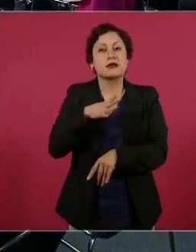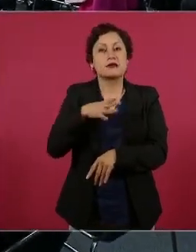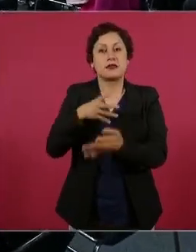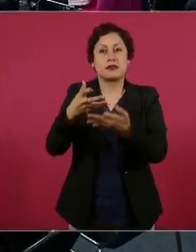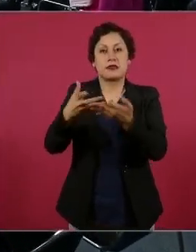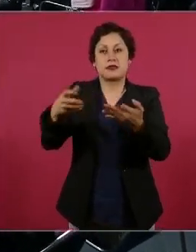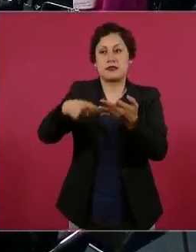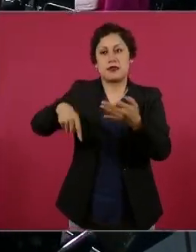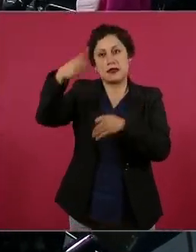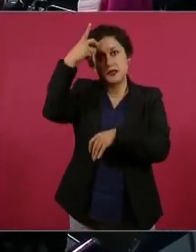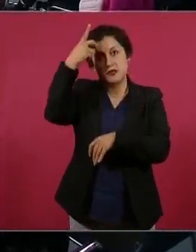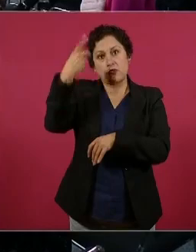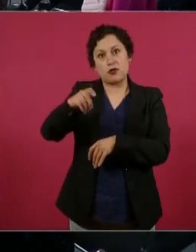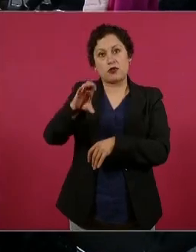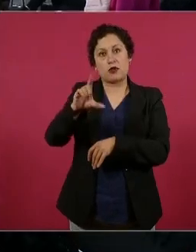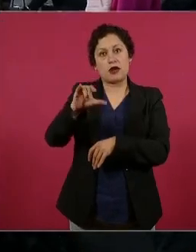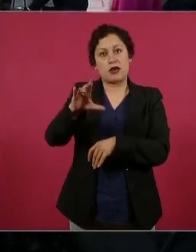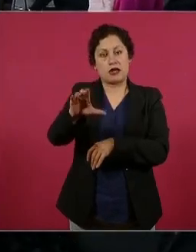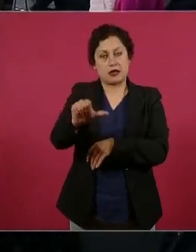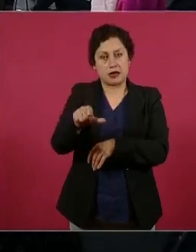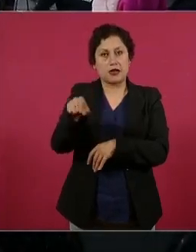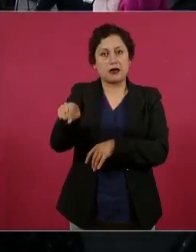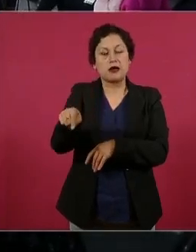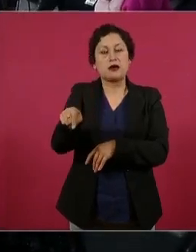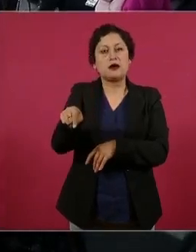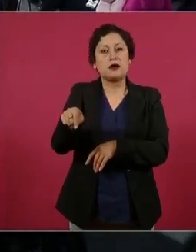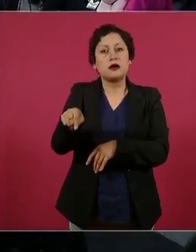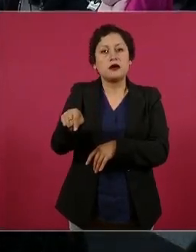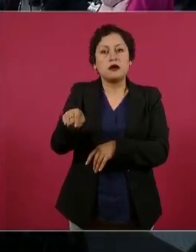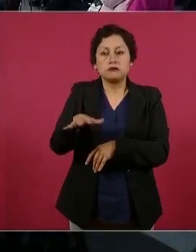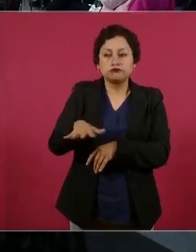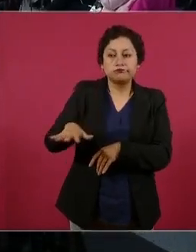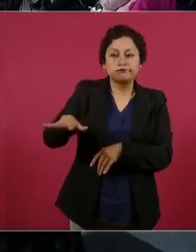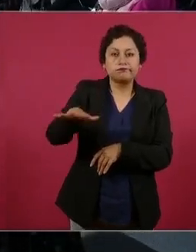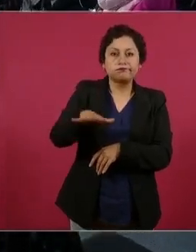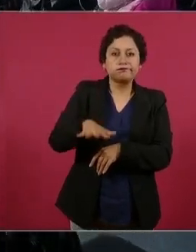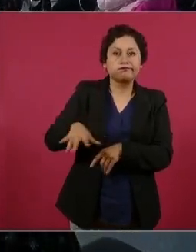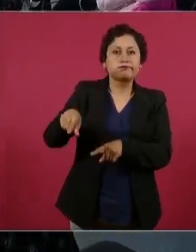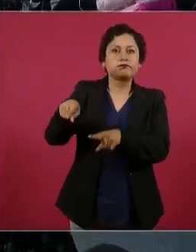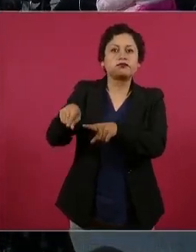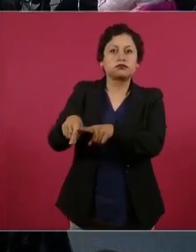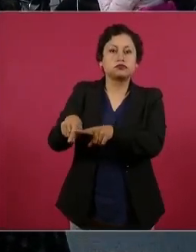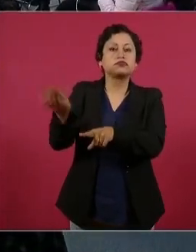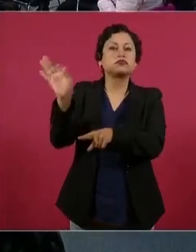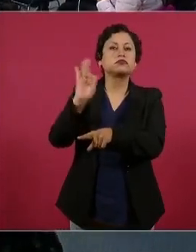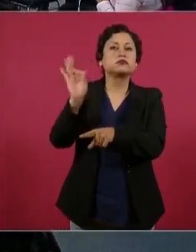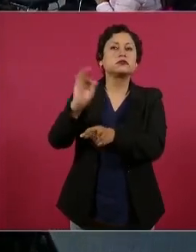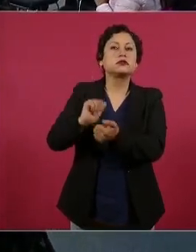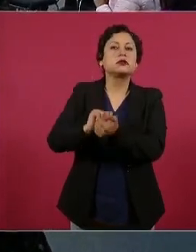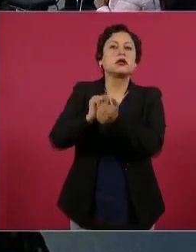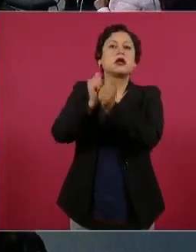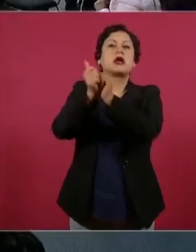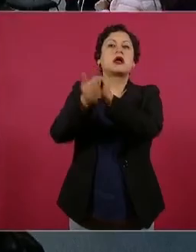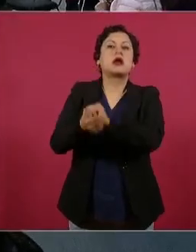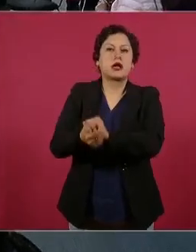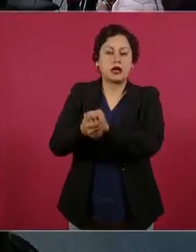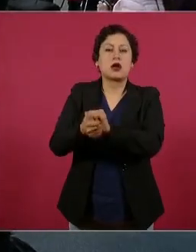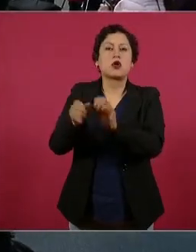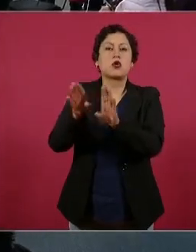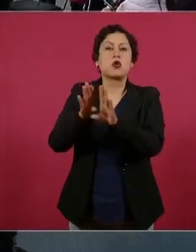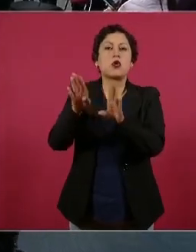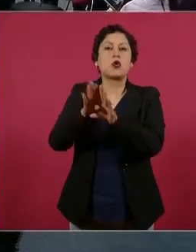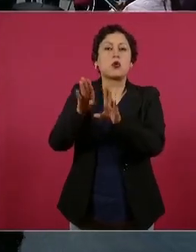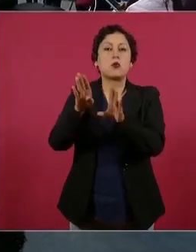Calica a lo mejor se pueda volver un centro de estas solares para